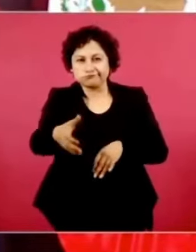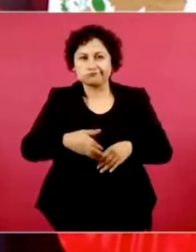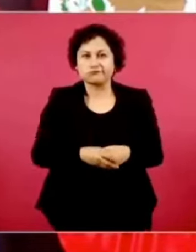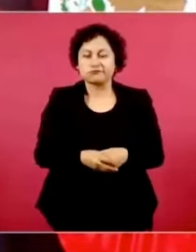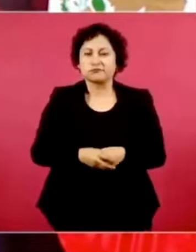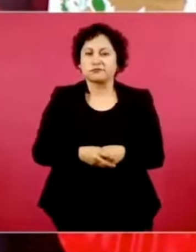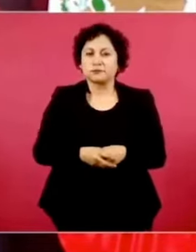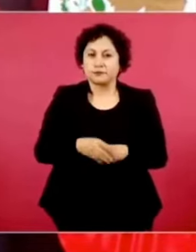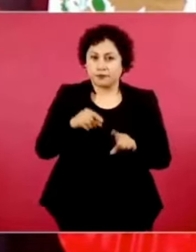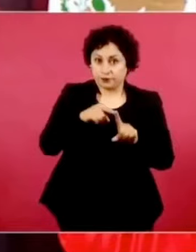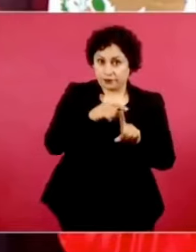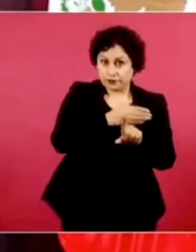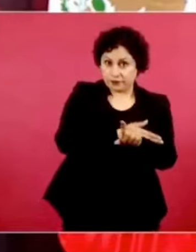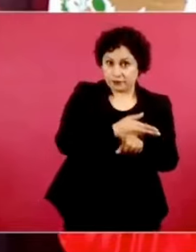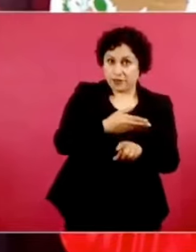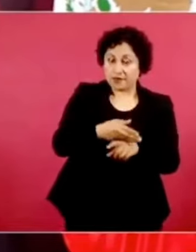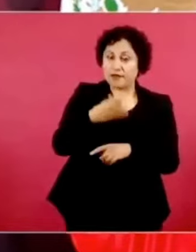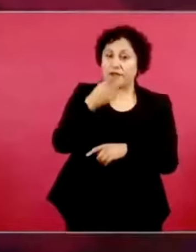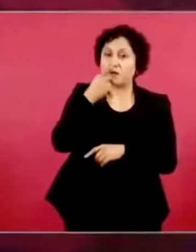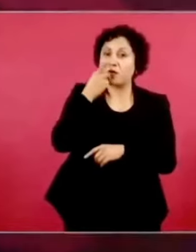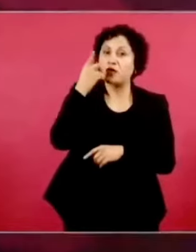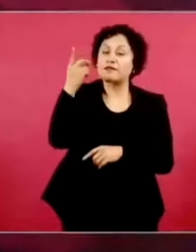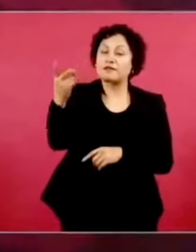le quiero